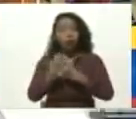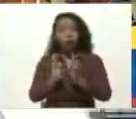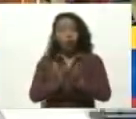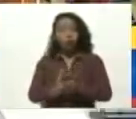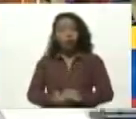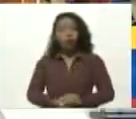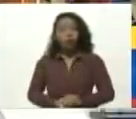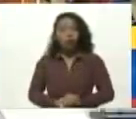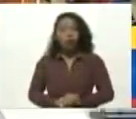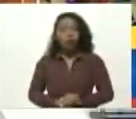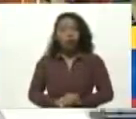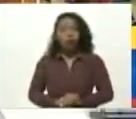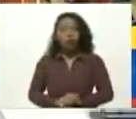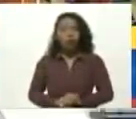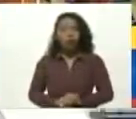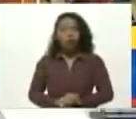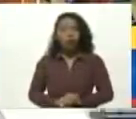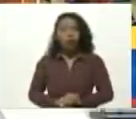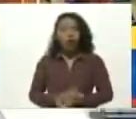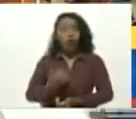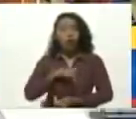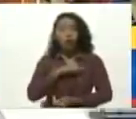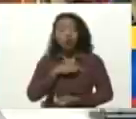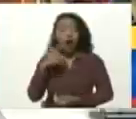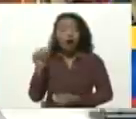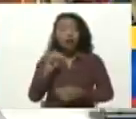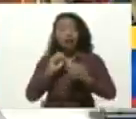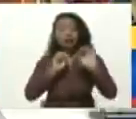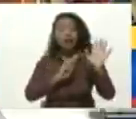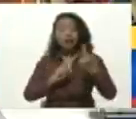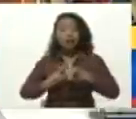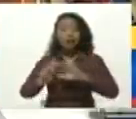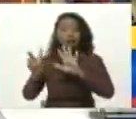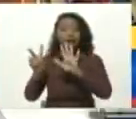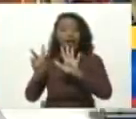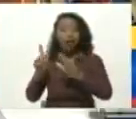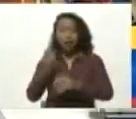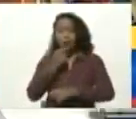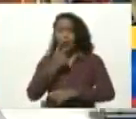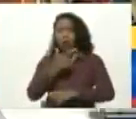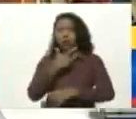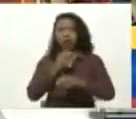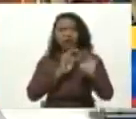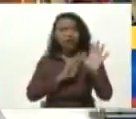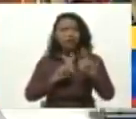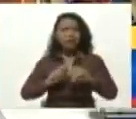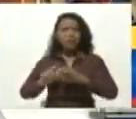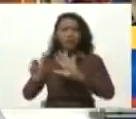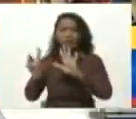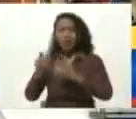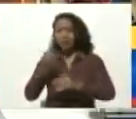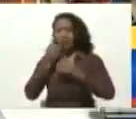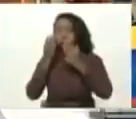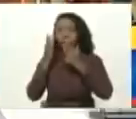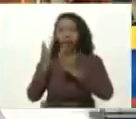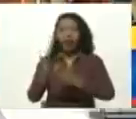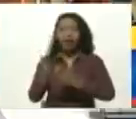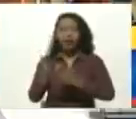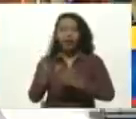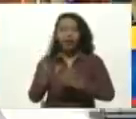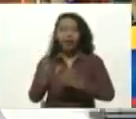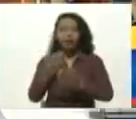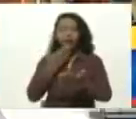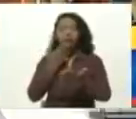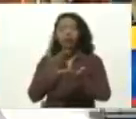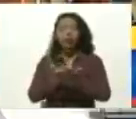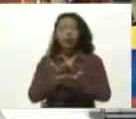Ahora, nosotros hemos tenido el 7 más 7, bonito 7 más 7, bueno, y se ha